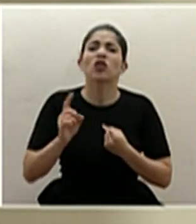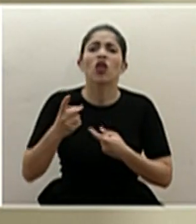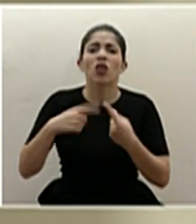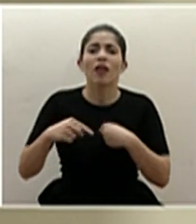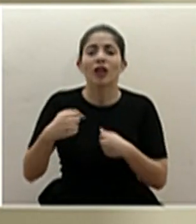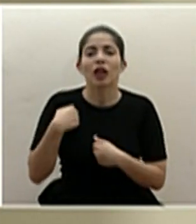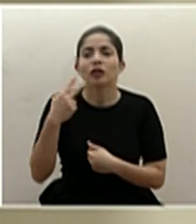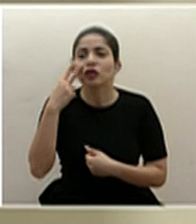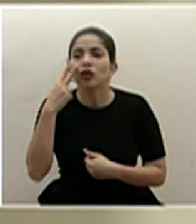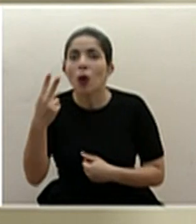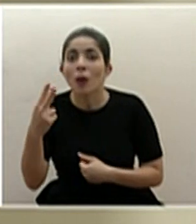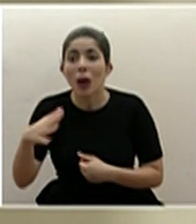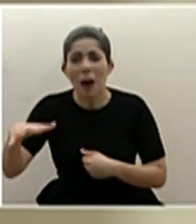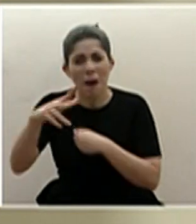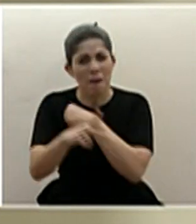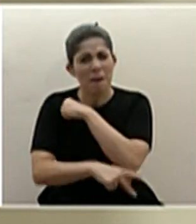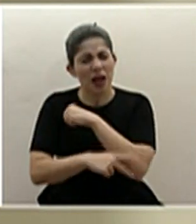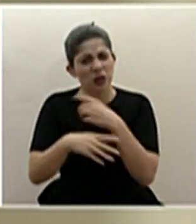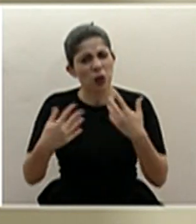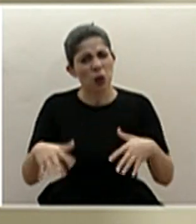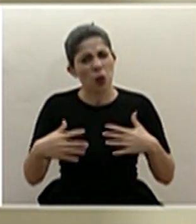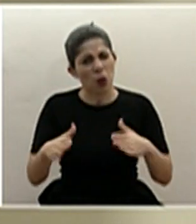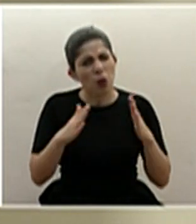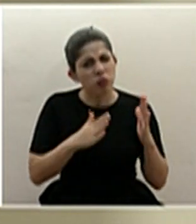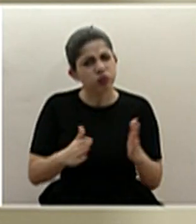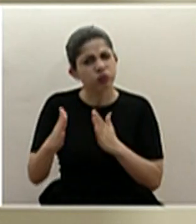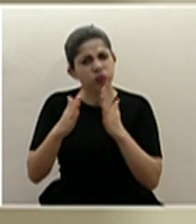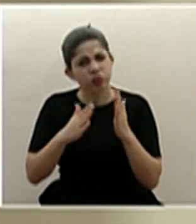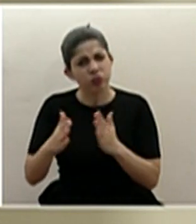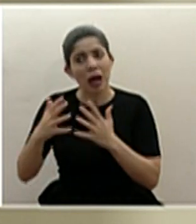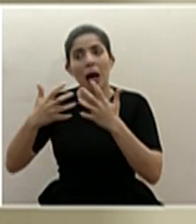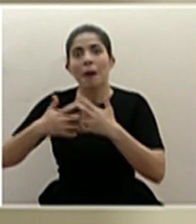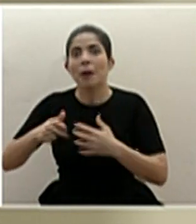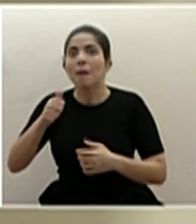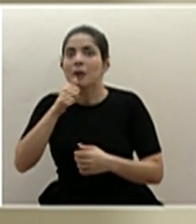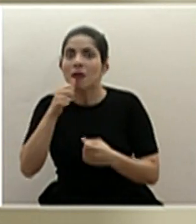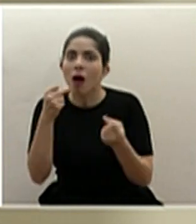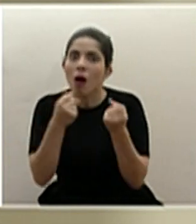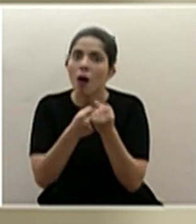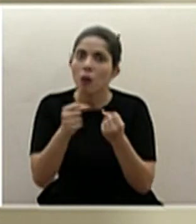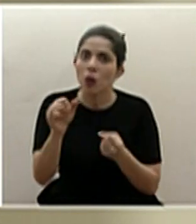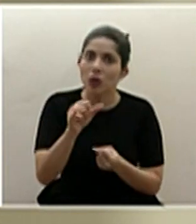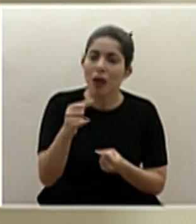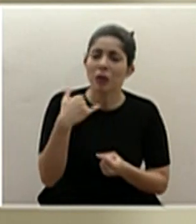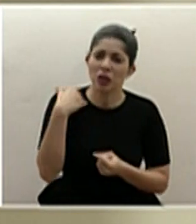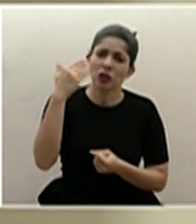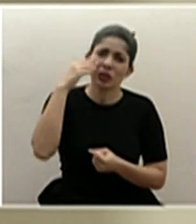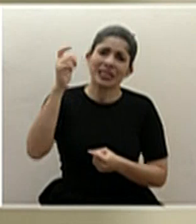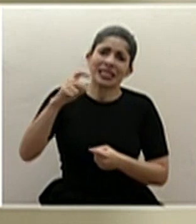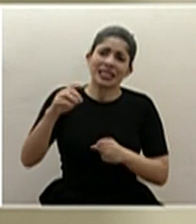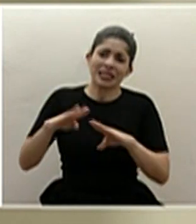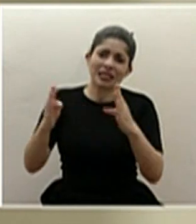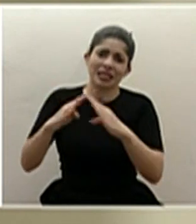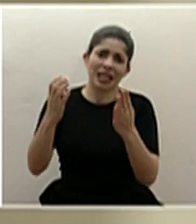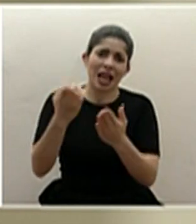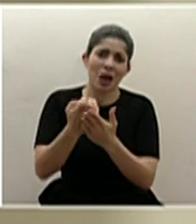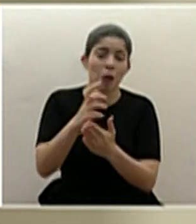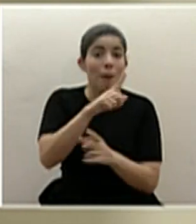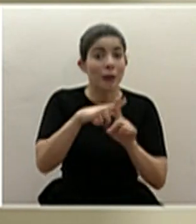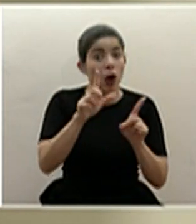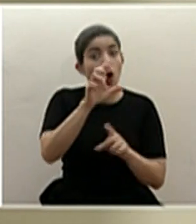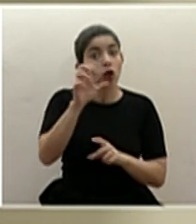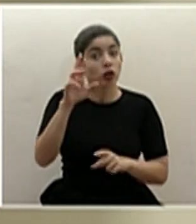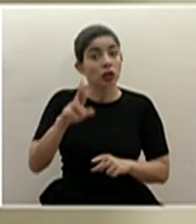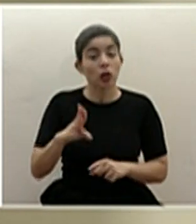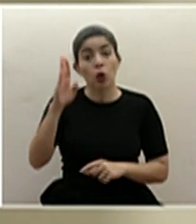veo de cómo un país se ha organizado con incluso apoyo de la empresa privada. Y yo sé que hay necesidad de reactivación e incluso le digo, Costa Rica